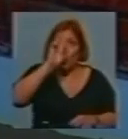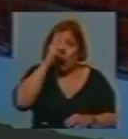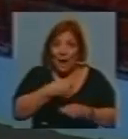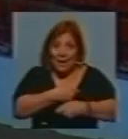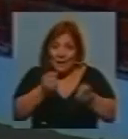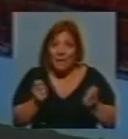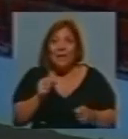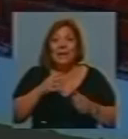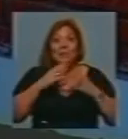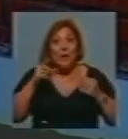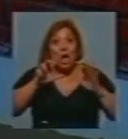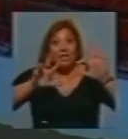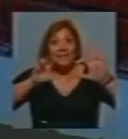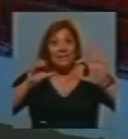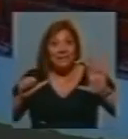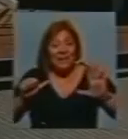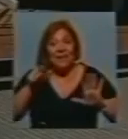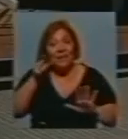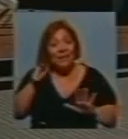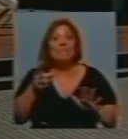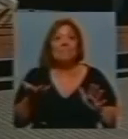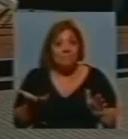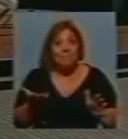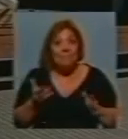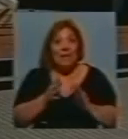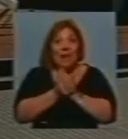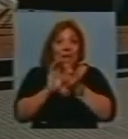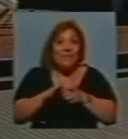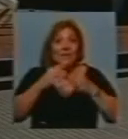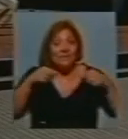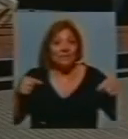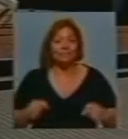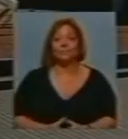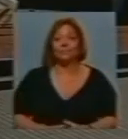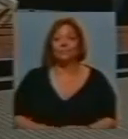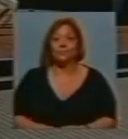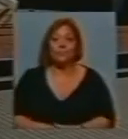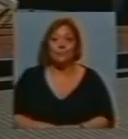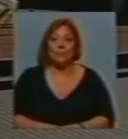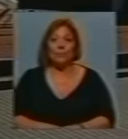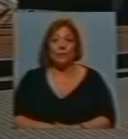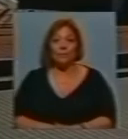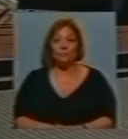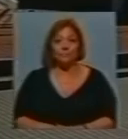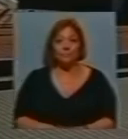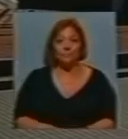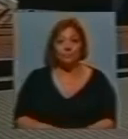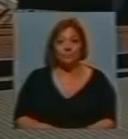escuela 86 es aislado. Con la cámara de Fabián Méndez, desde San José, Claudia Puerto, TNU